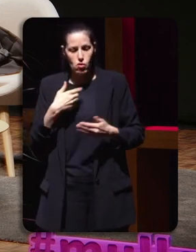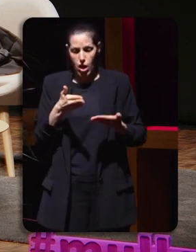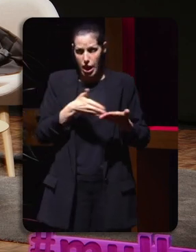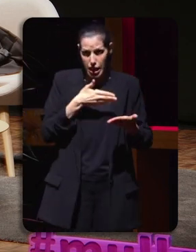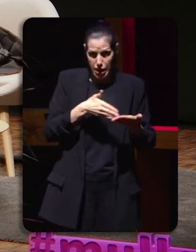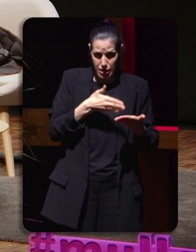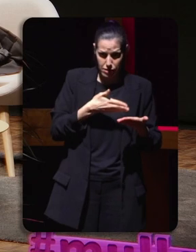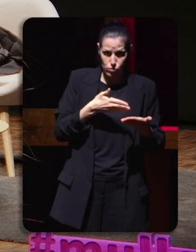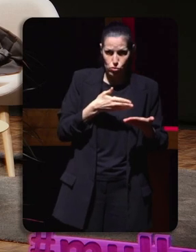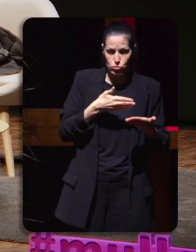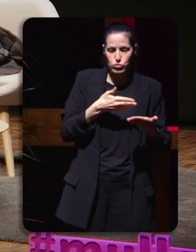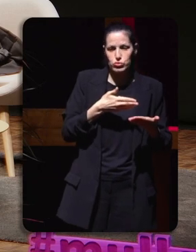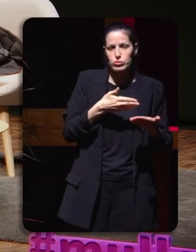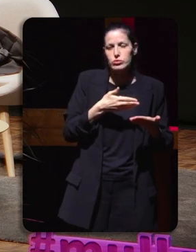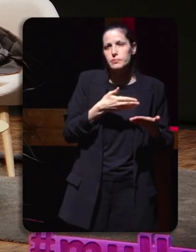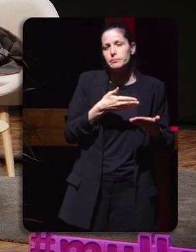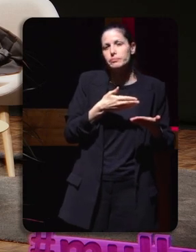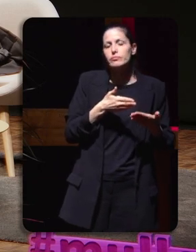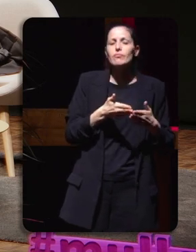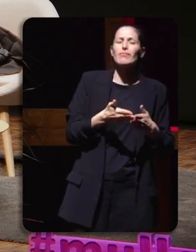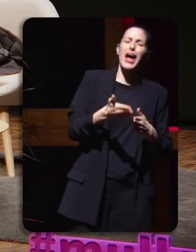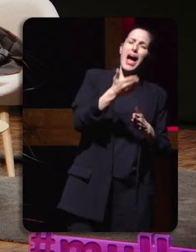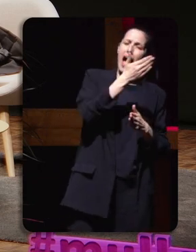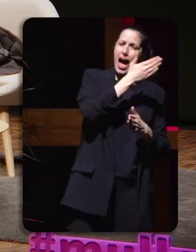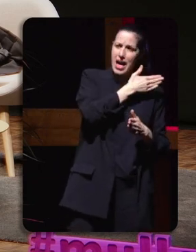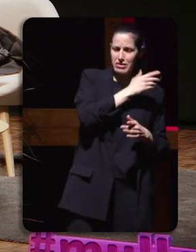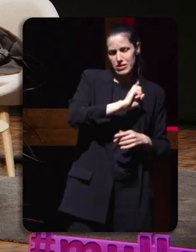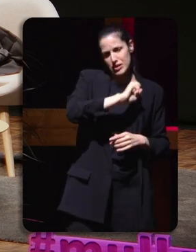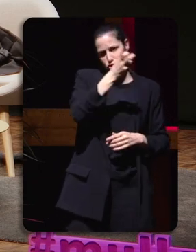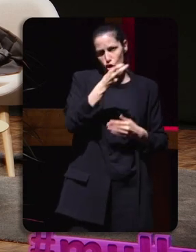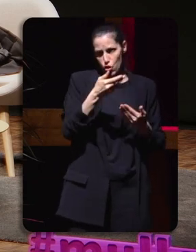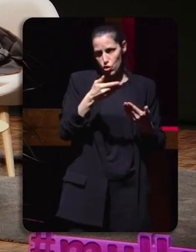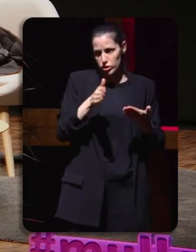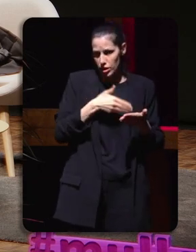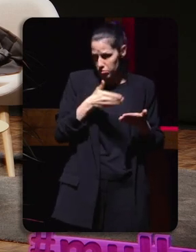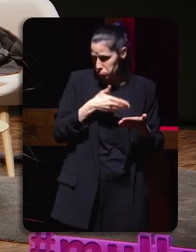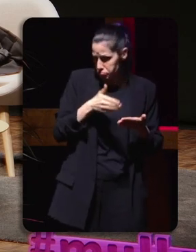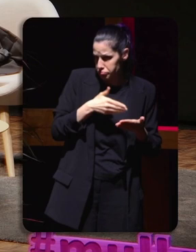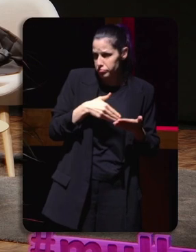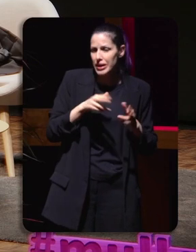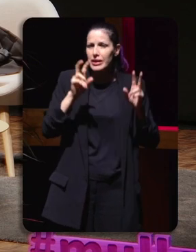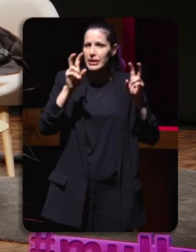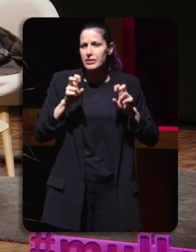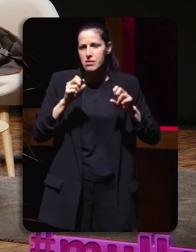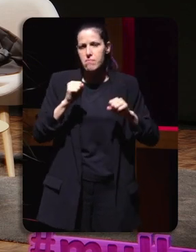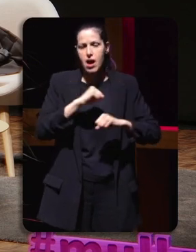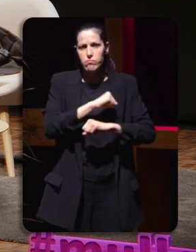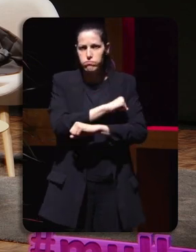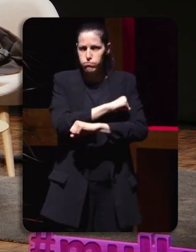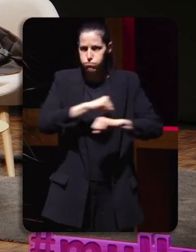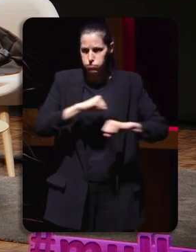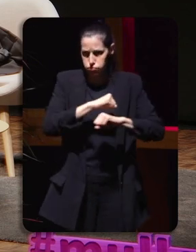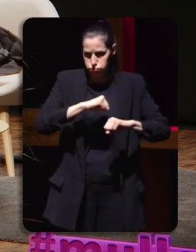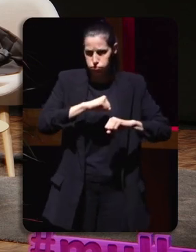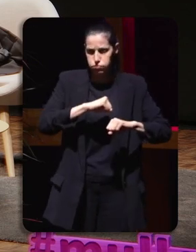de esta novela yo era una escritora mixta mi anterior novela trataba de los atentados del 11 de marzo y os prometo venían mujeres hombres Bueno